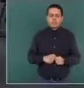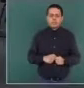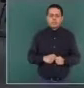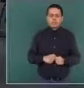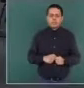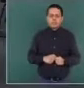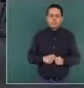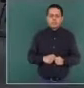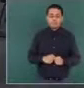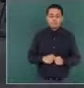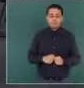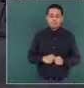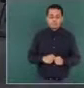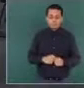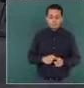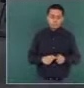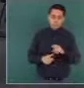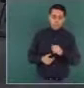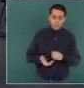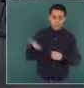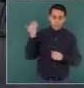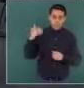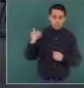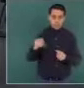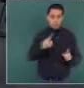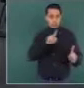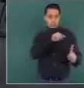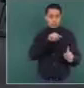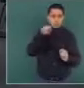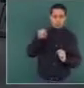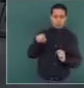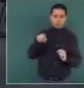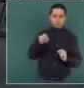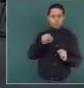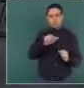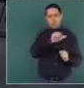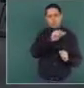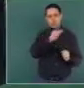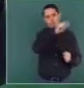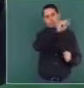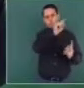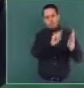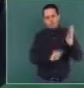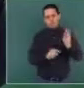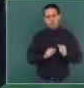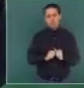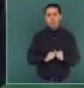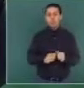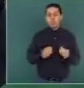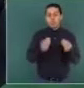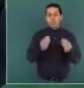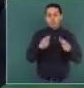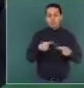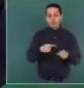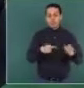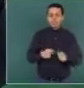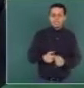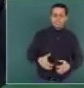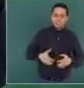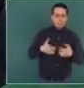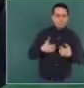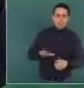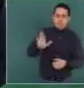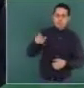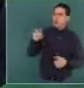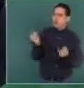En aquel caso, en aquellos casos que los tienen muy molestos a nuestros adversarios,